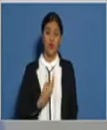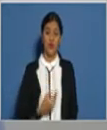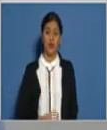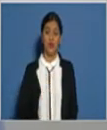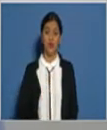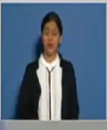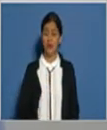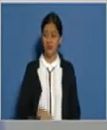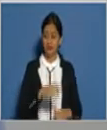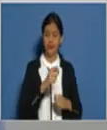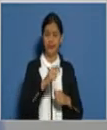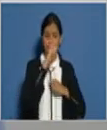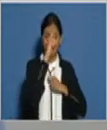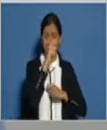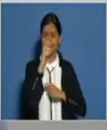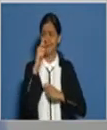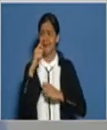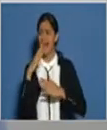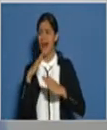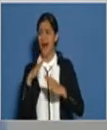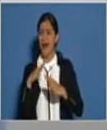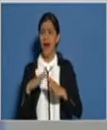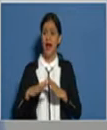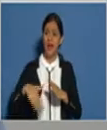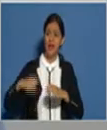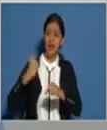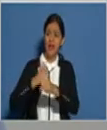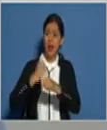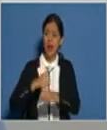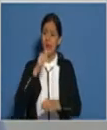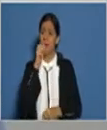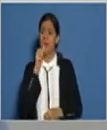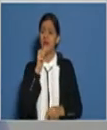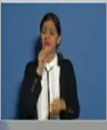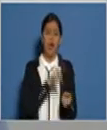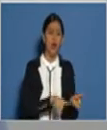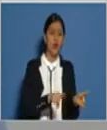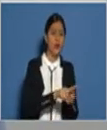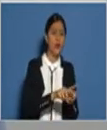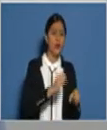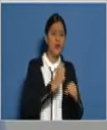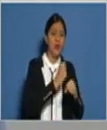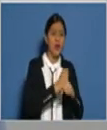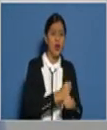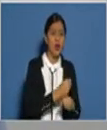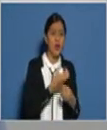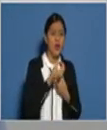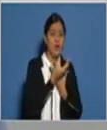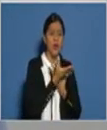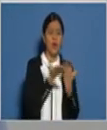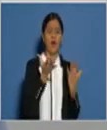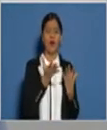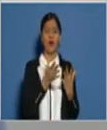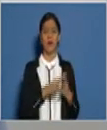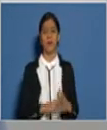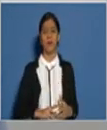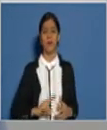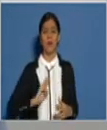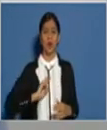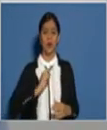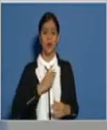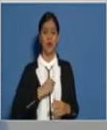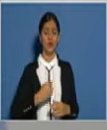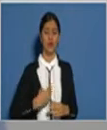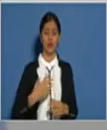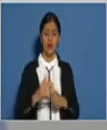admiramos a cada uno de los trabajadores, tanto el sector privado, tanto el sector público, y es la misión de este ministerio bajo nuestra titular Doris Zapata